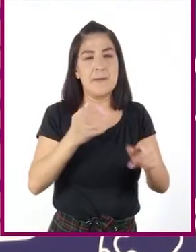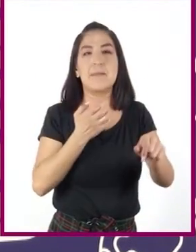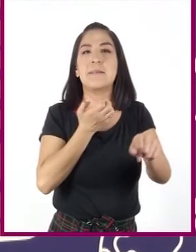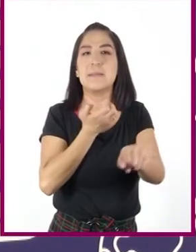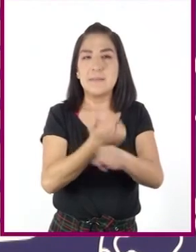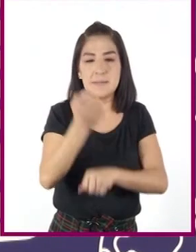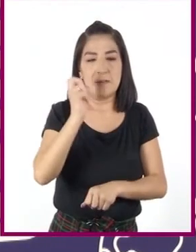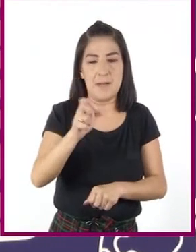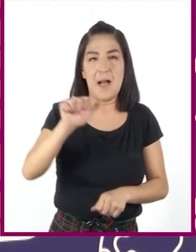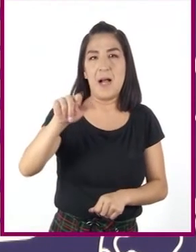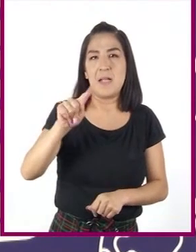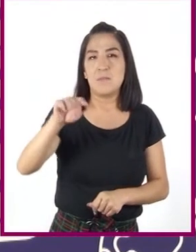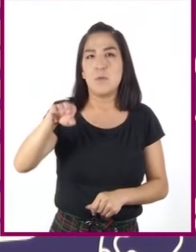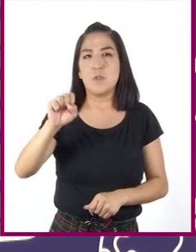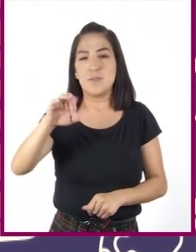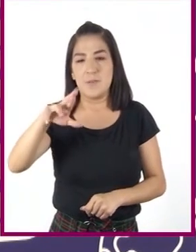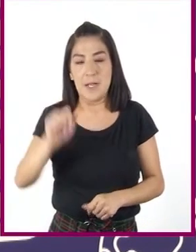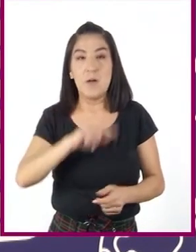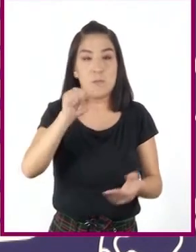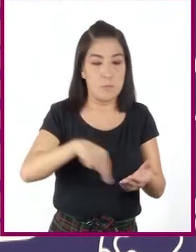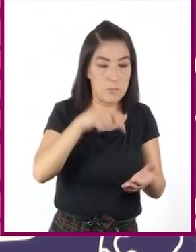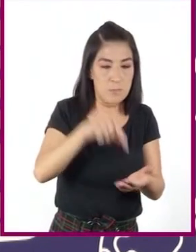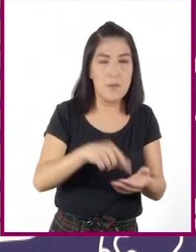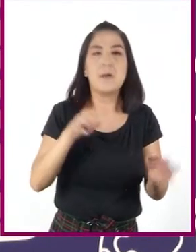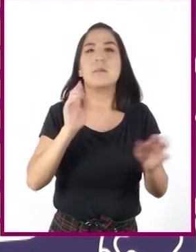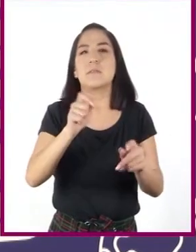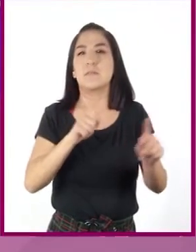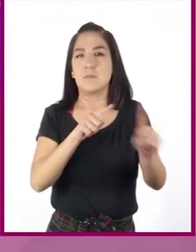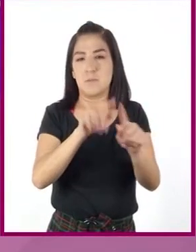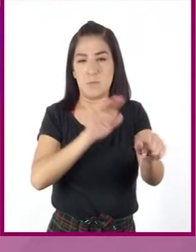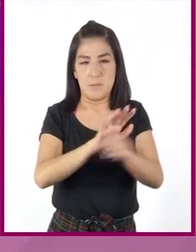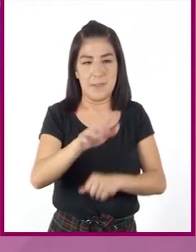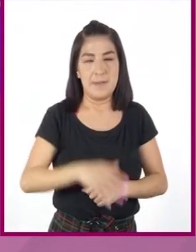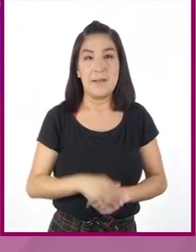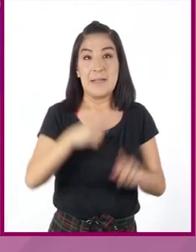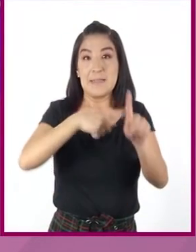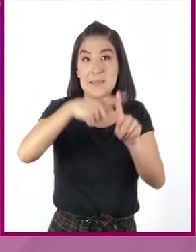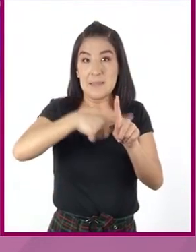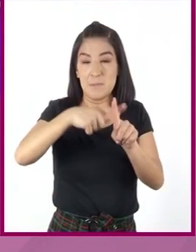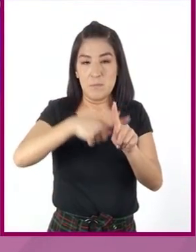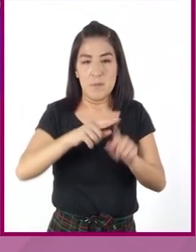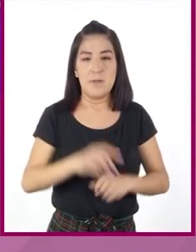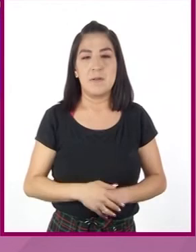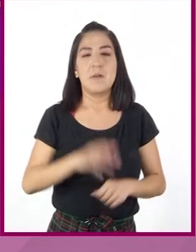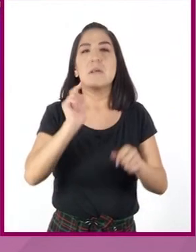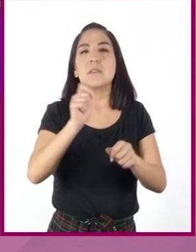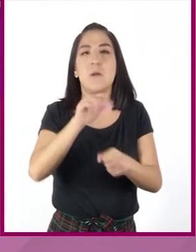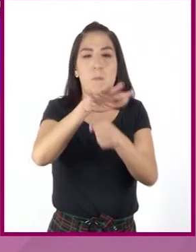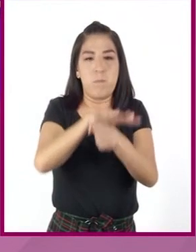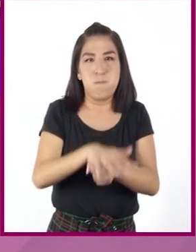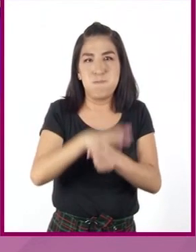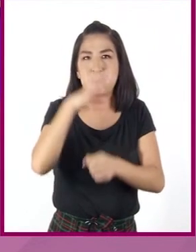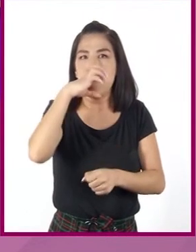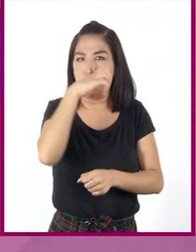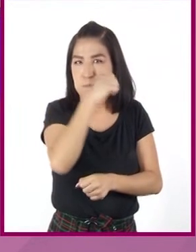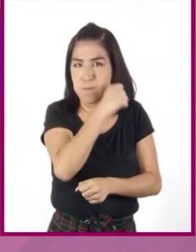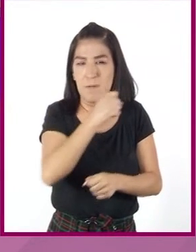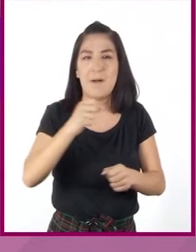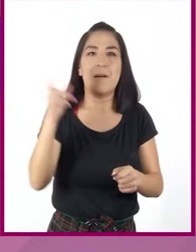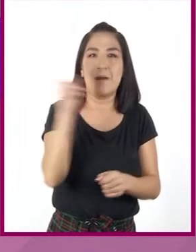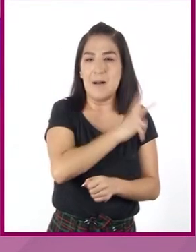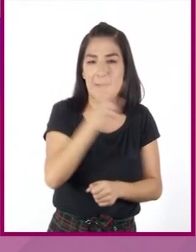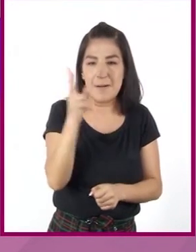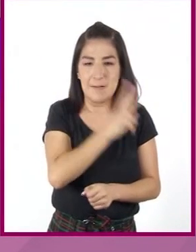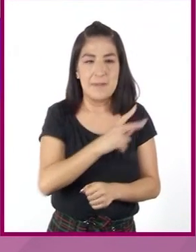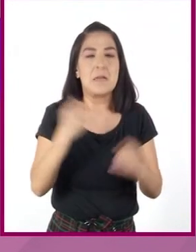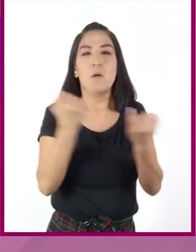en un momento y lugar determinados. La temperatura, la presión del aire, la cantidad